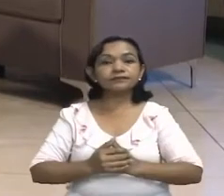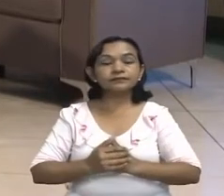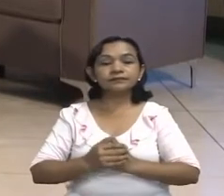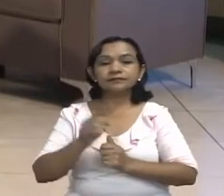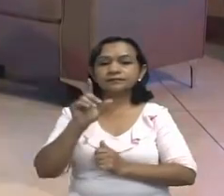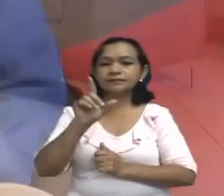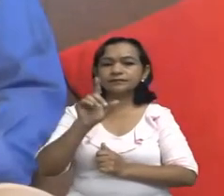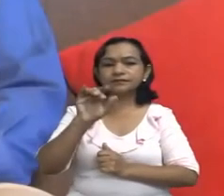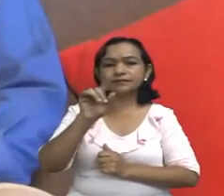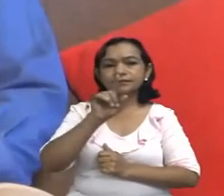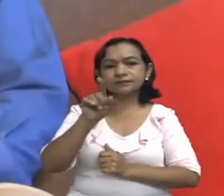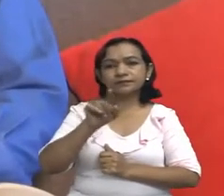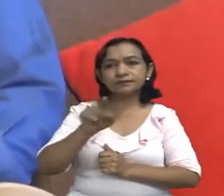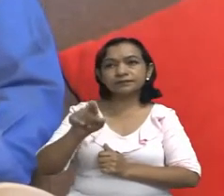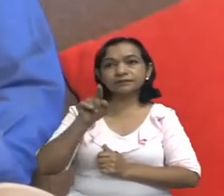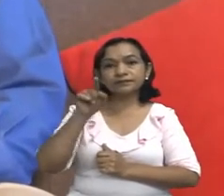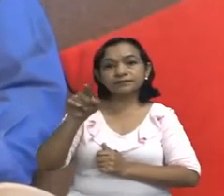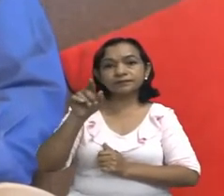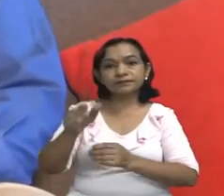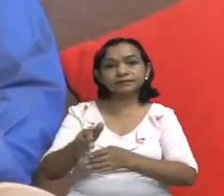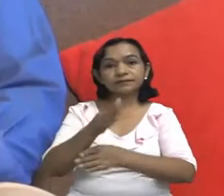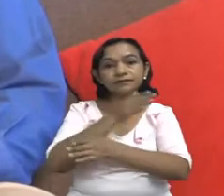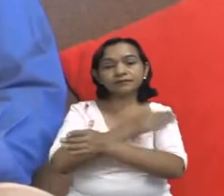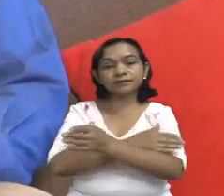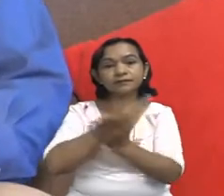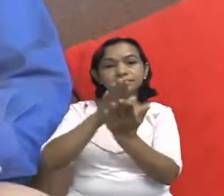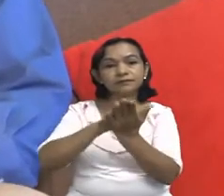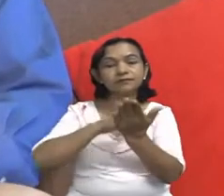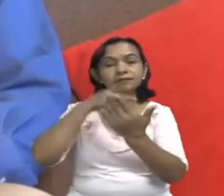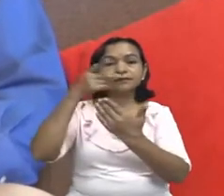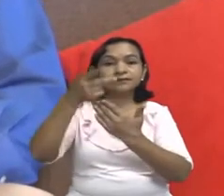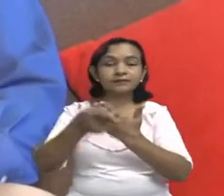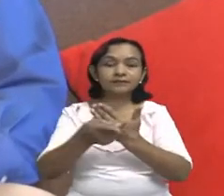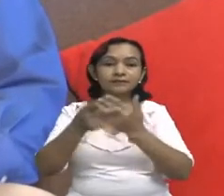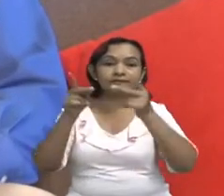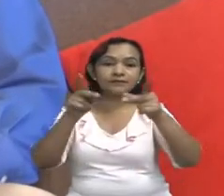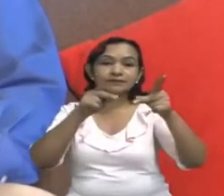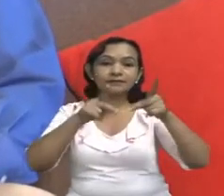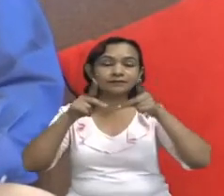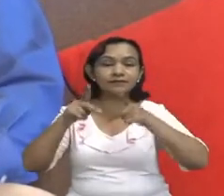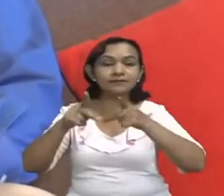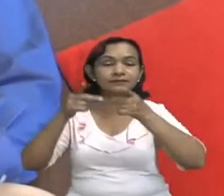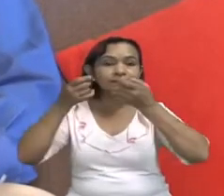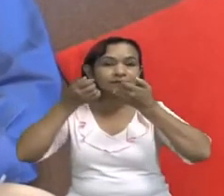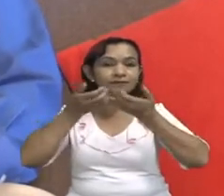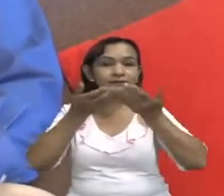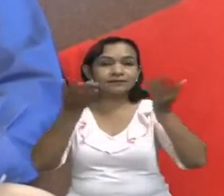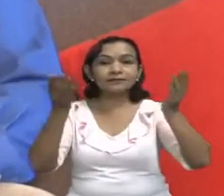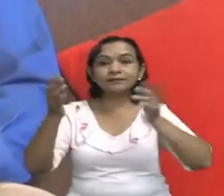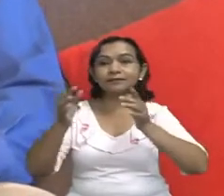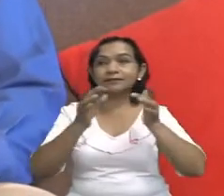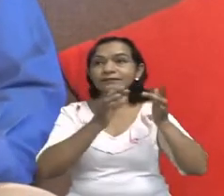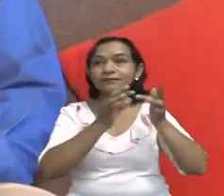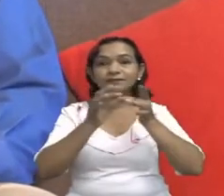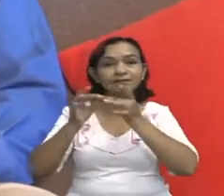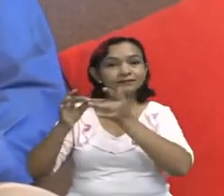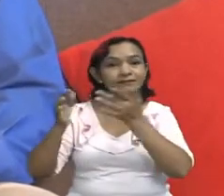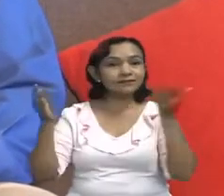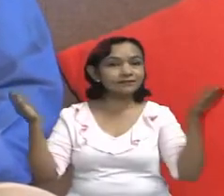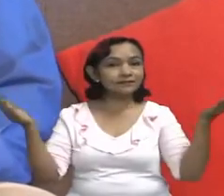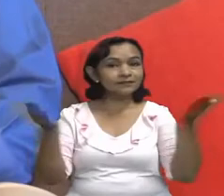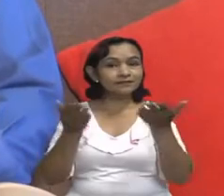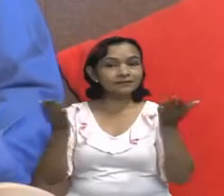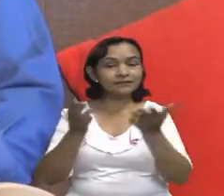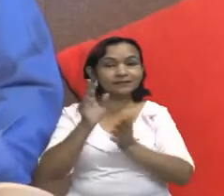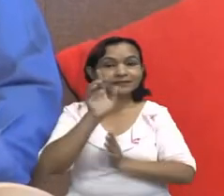Liz, entiendo que vos preparaste también para la programación y para compartir con nuestra audiencia un reportaje especial sobre precisamente